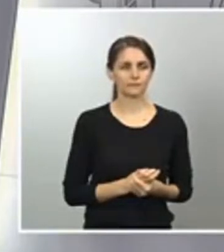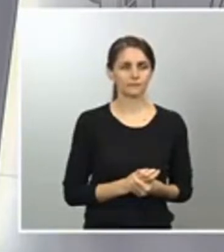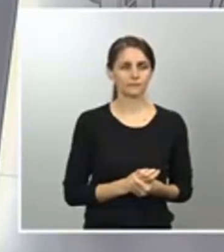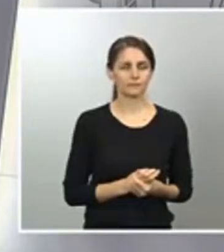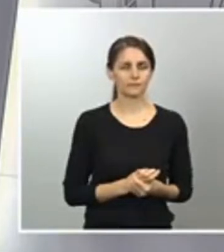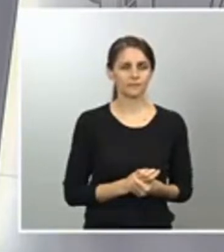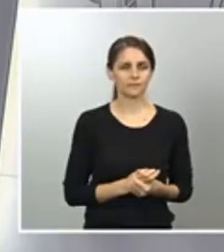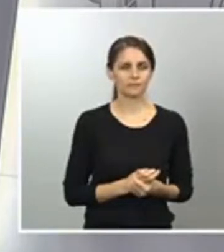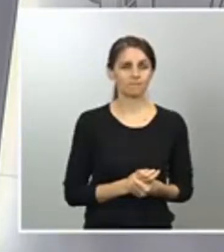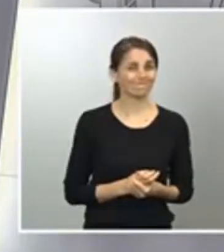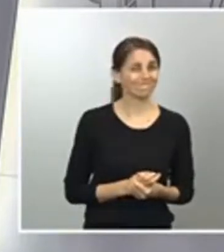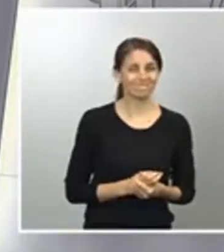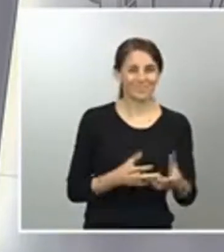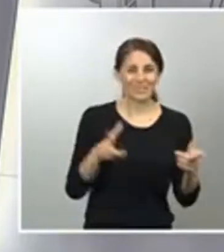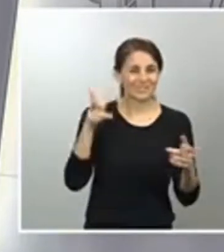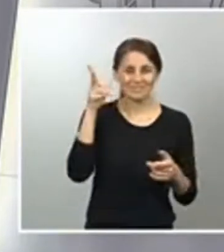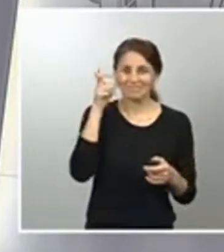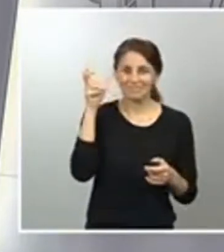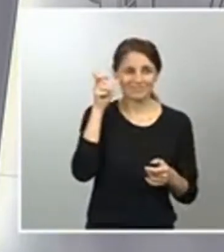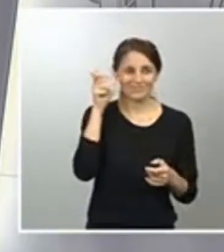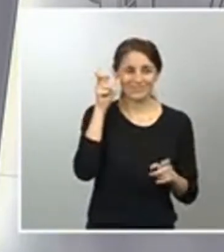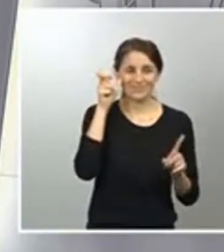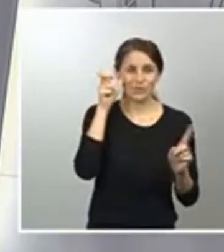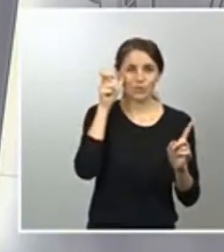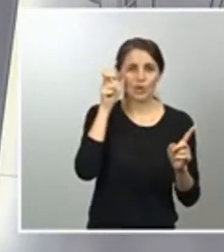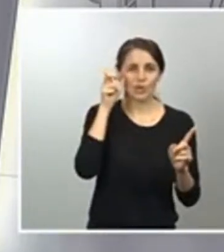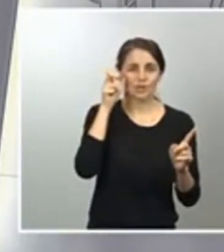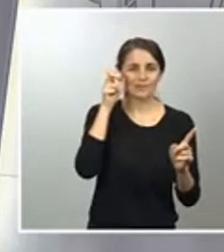No llega tu sonido, Marisol, si eres tan amable.